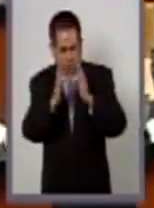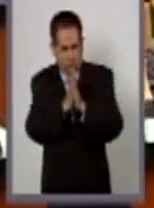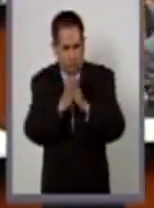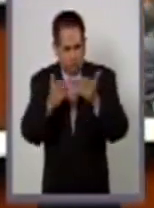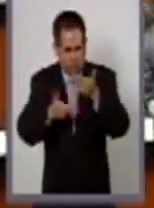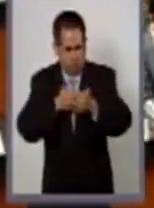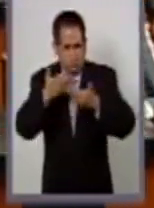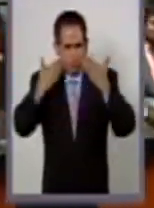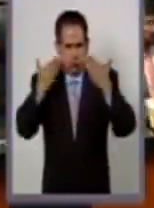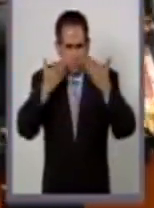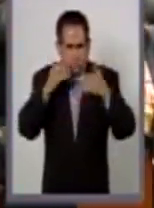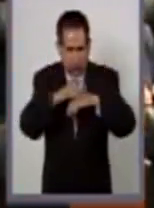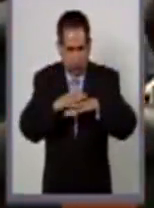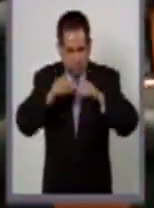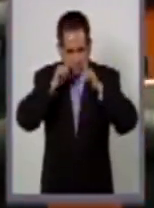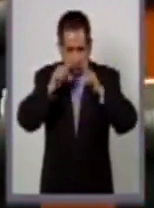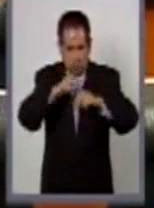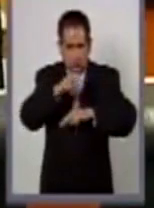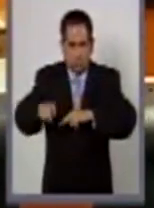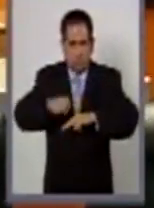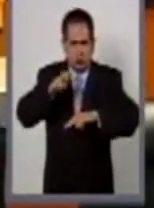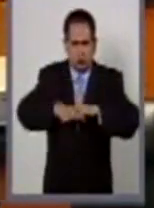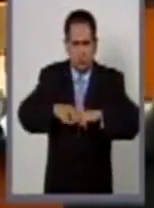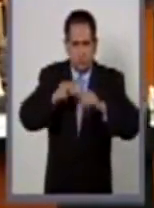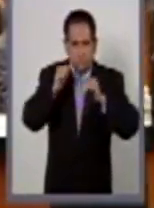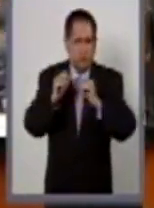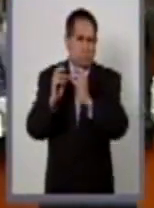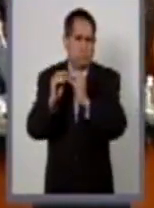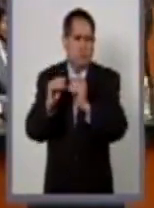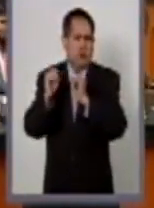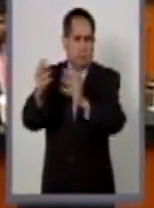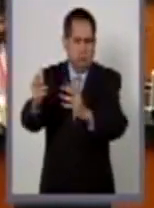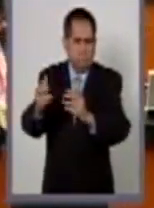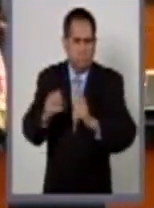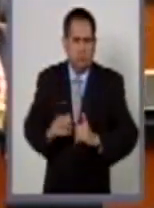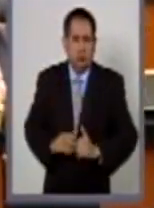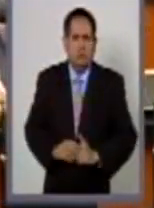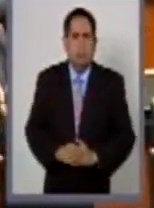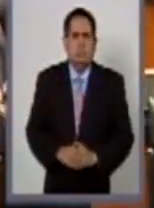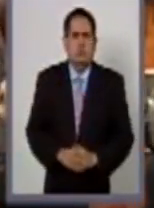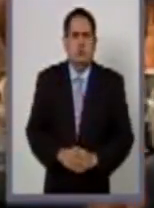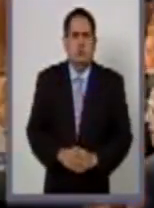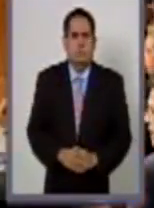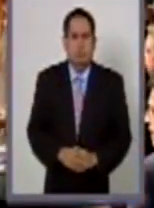amables de tomar sus asientos o chacotear afuera? Gracias.